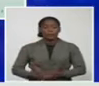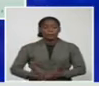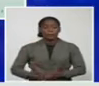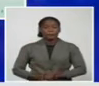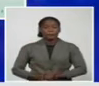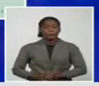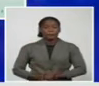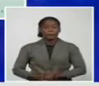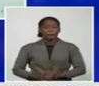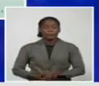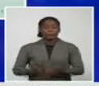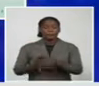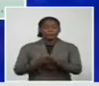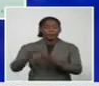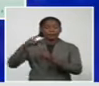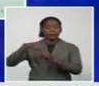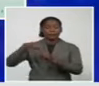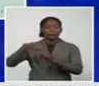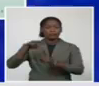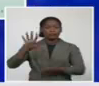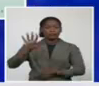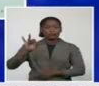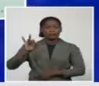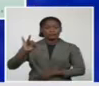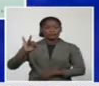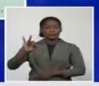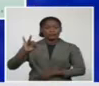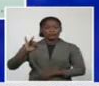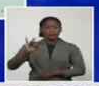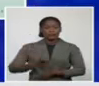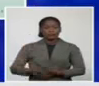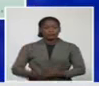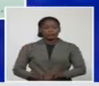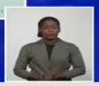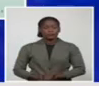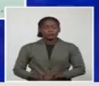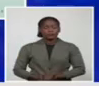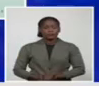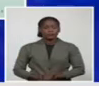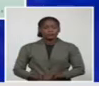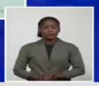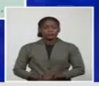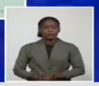Matanzas confirma 57 casos. Provincia que siempre